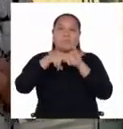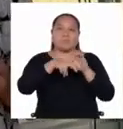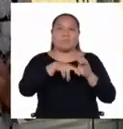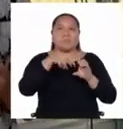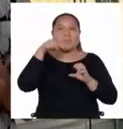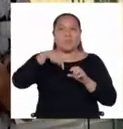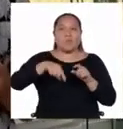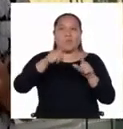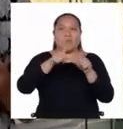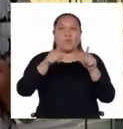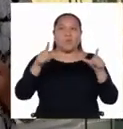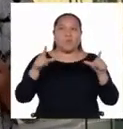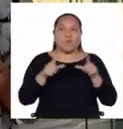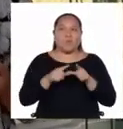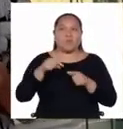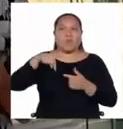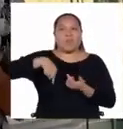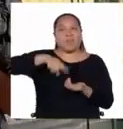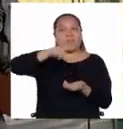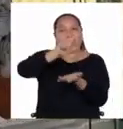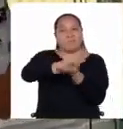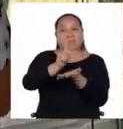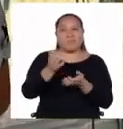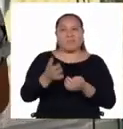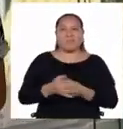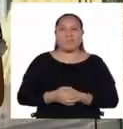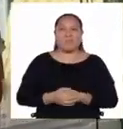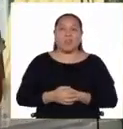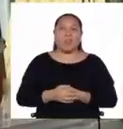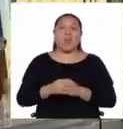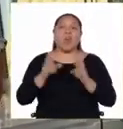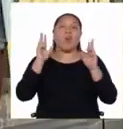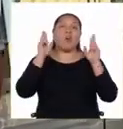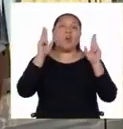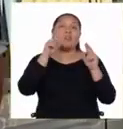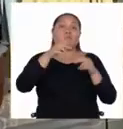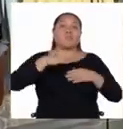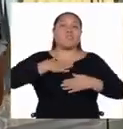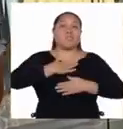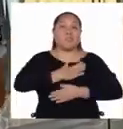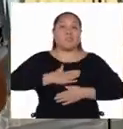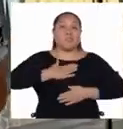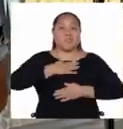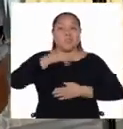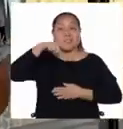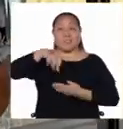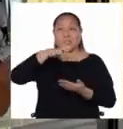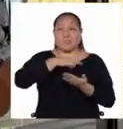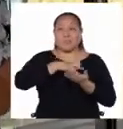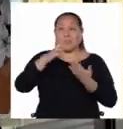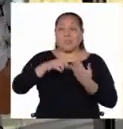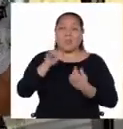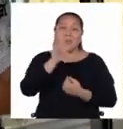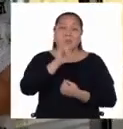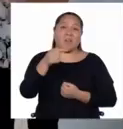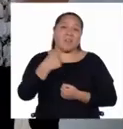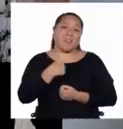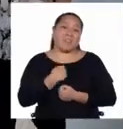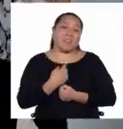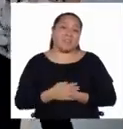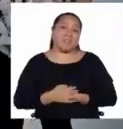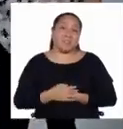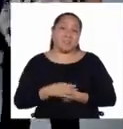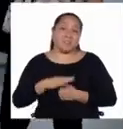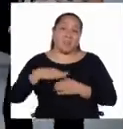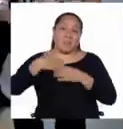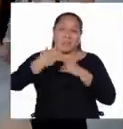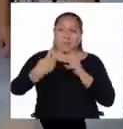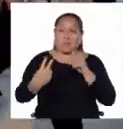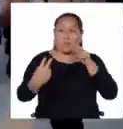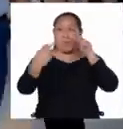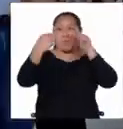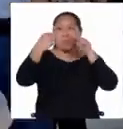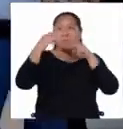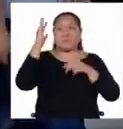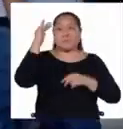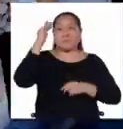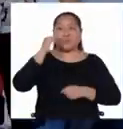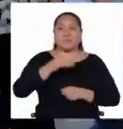una ciudad como la capital del Perú. Espero que hayan disfrutado de este programa tanto como yo. Nos vemos en la próxima.